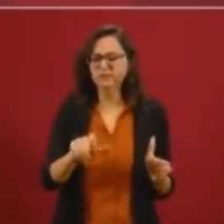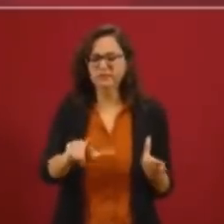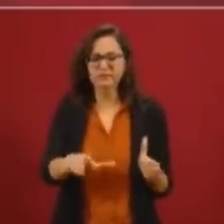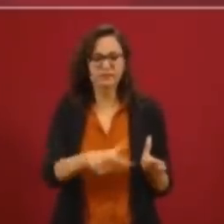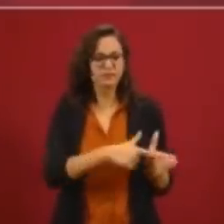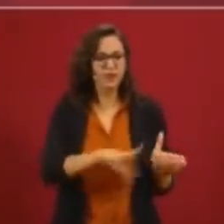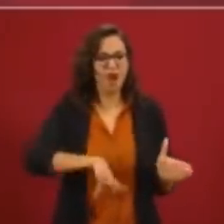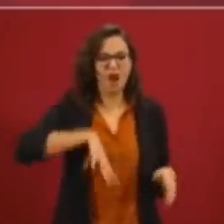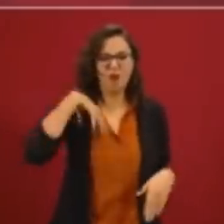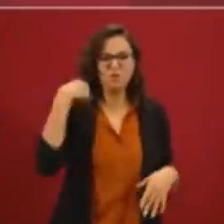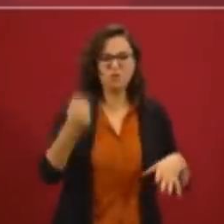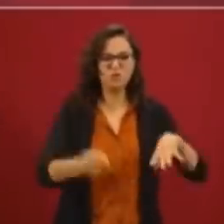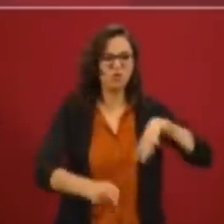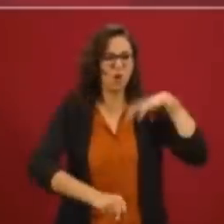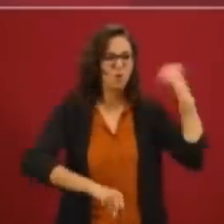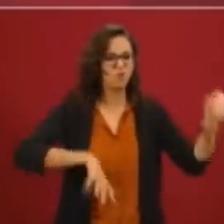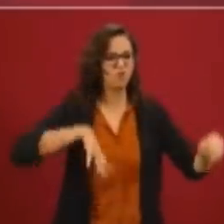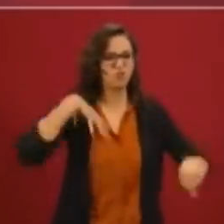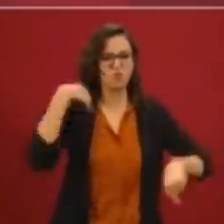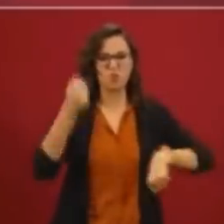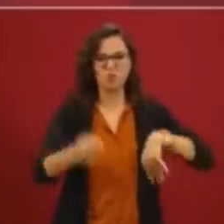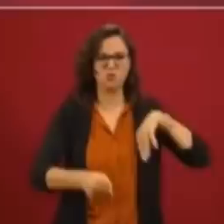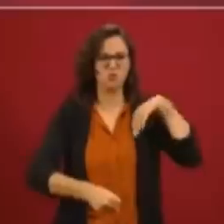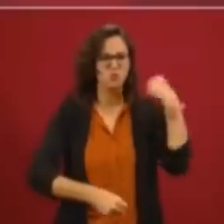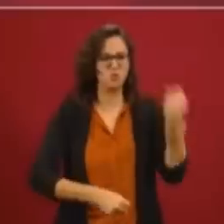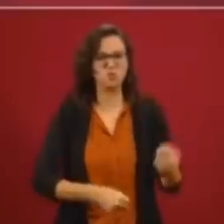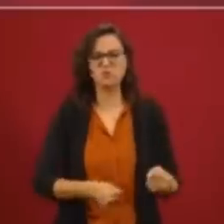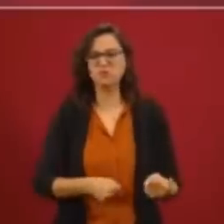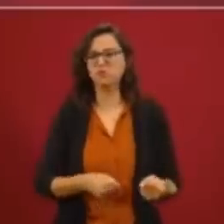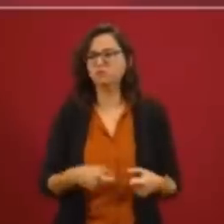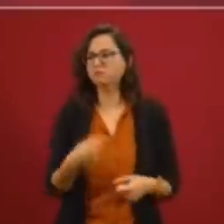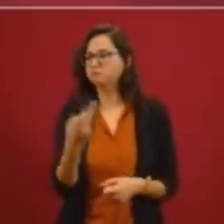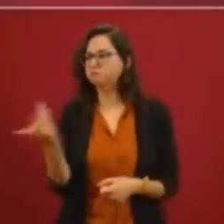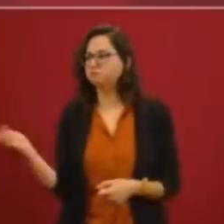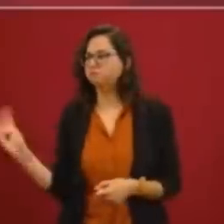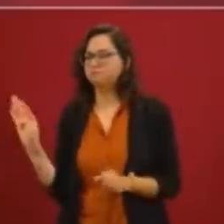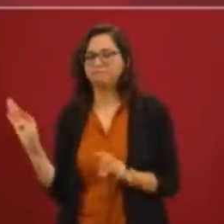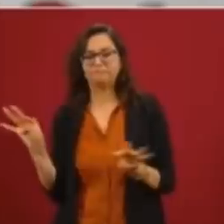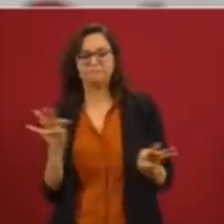guardaban silencio y siguen guardando silencio.